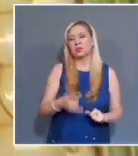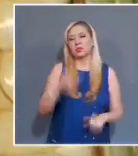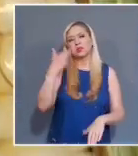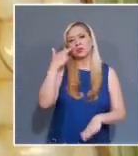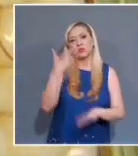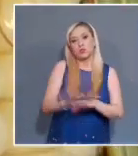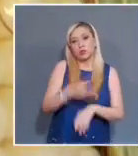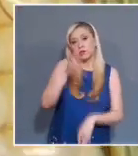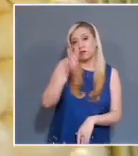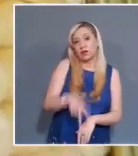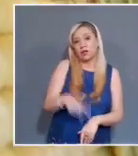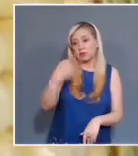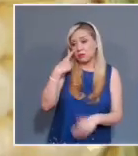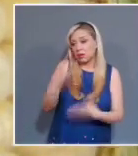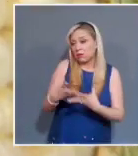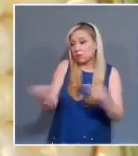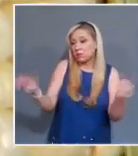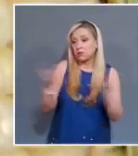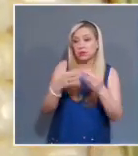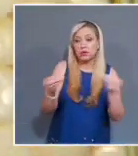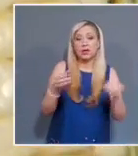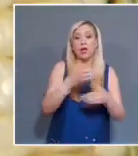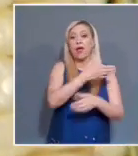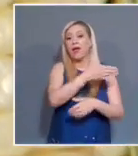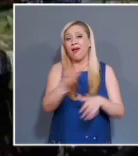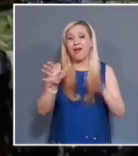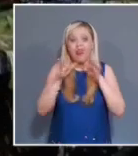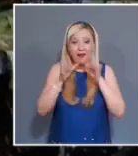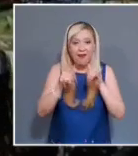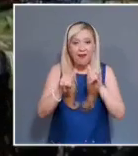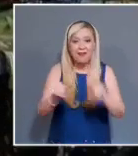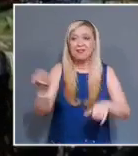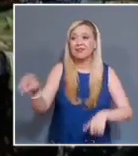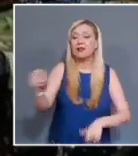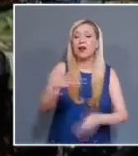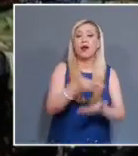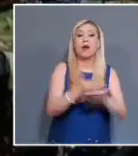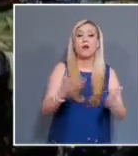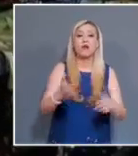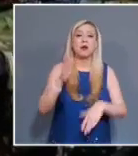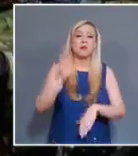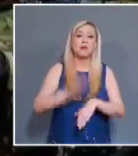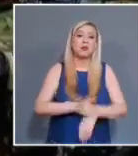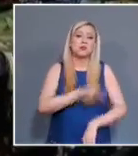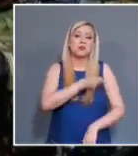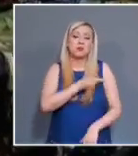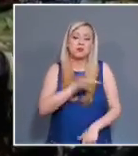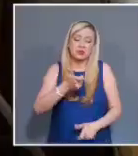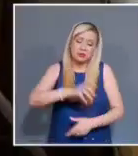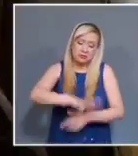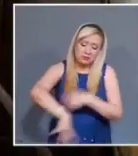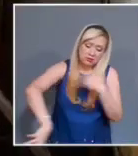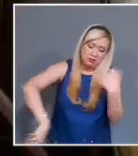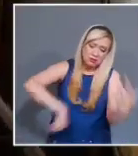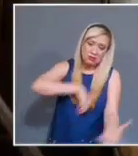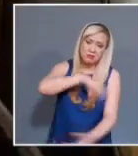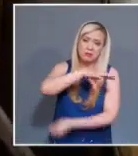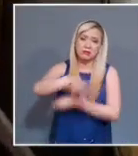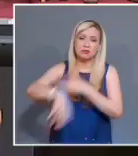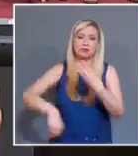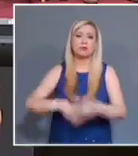las granjas y de su estado de precariedad económica y